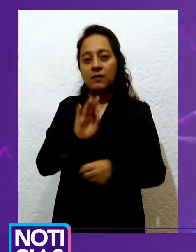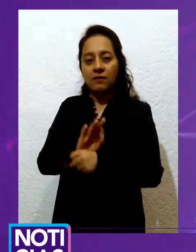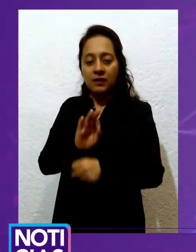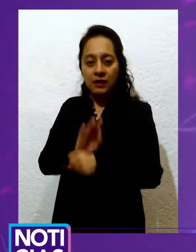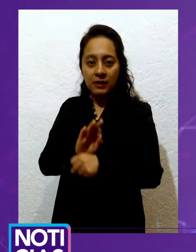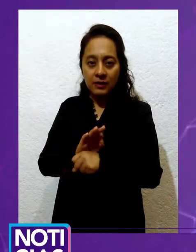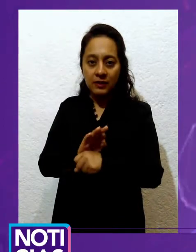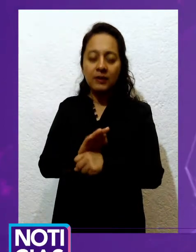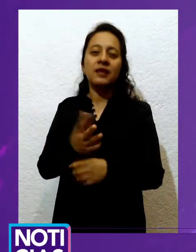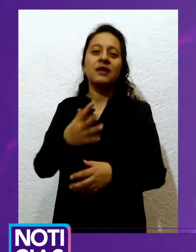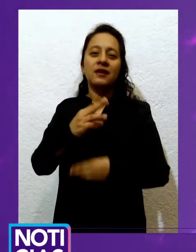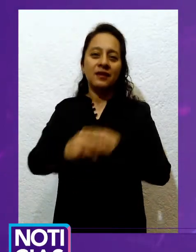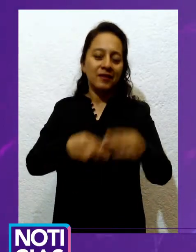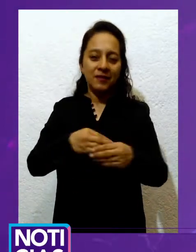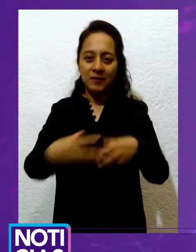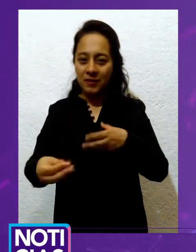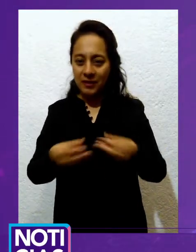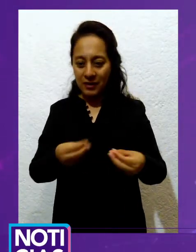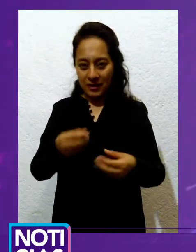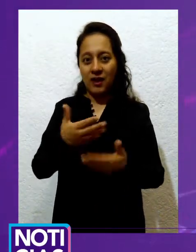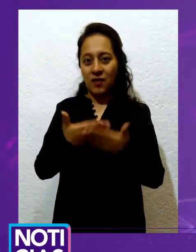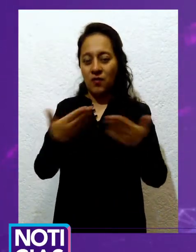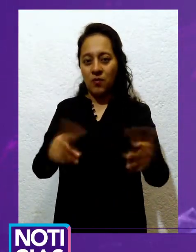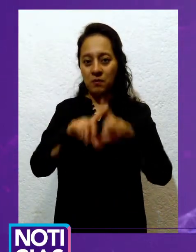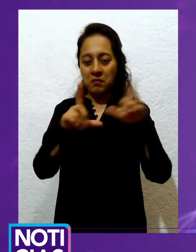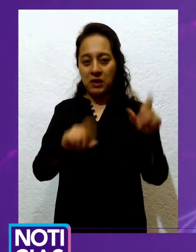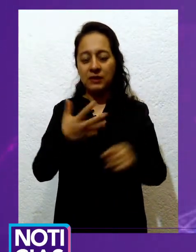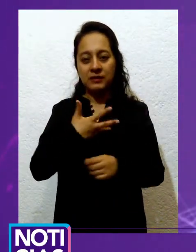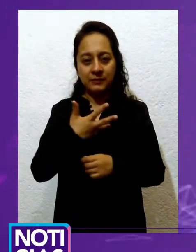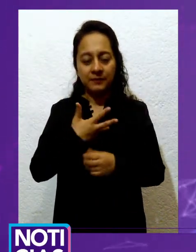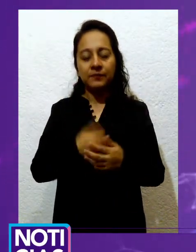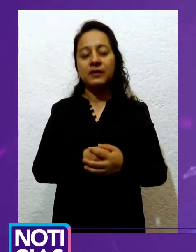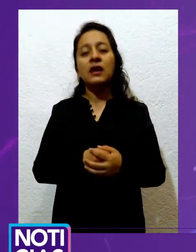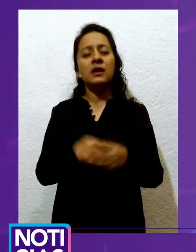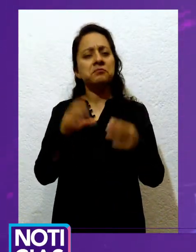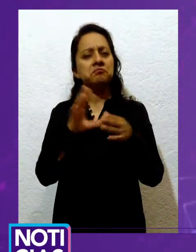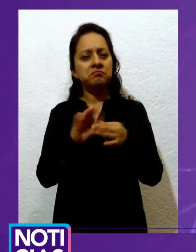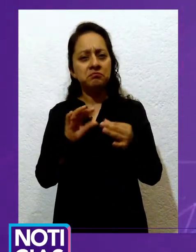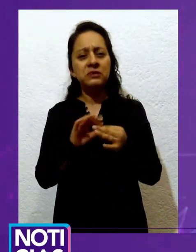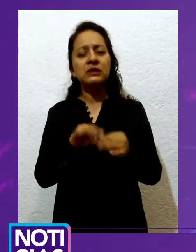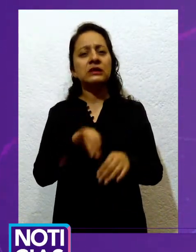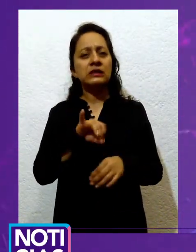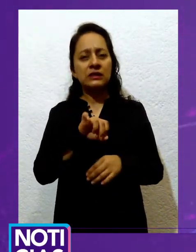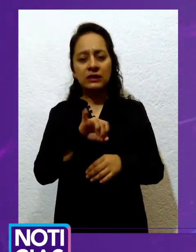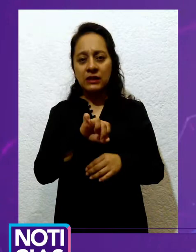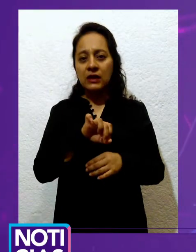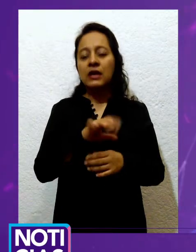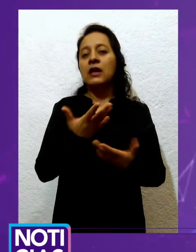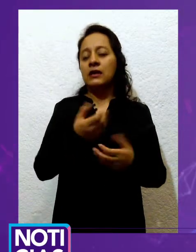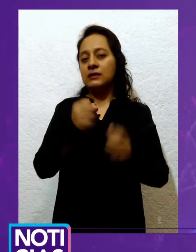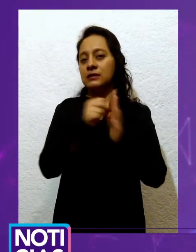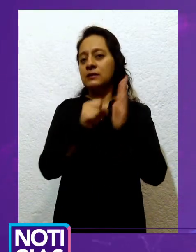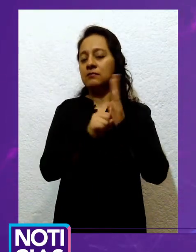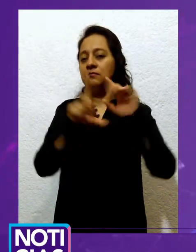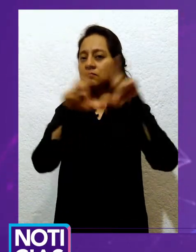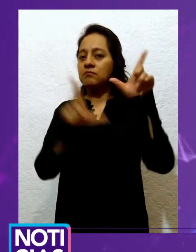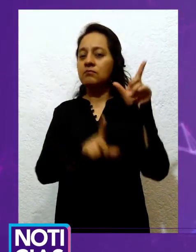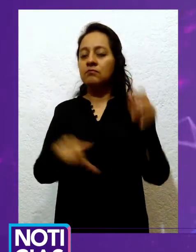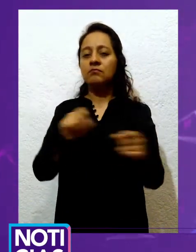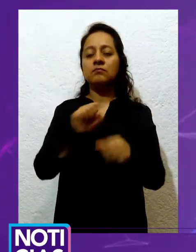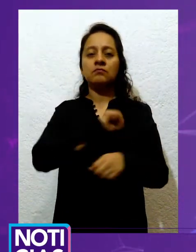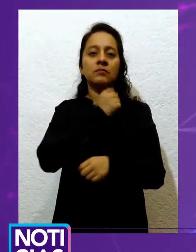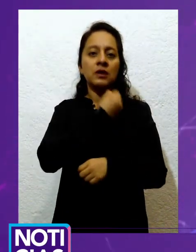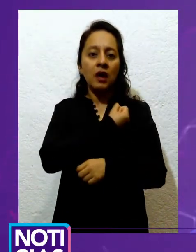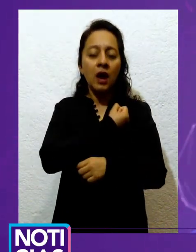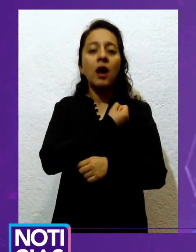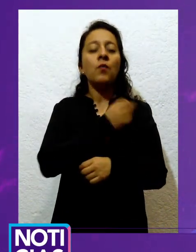empleando los recursos humanos y materiales que dispone la secretaría en todo el territorio nacional con imágenes de juegos el isea